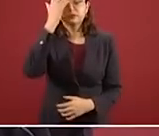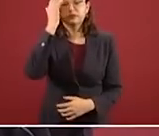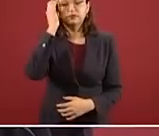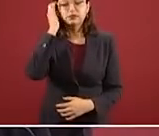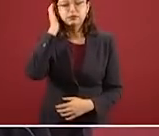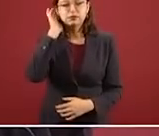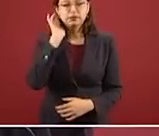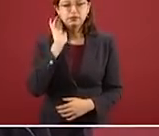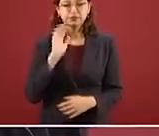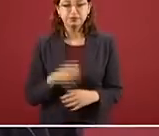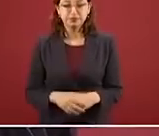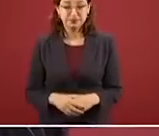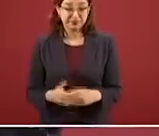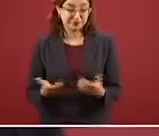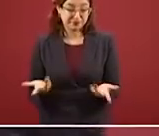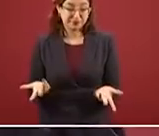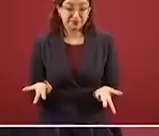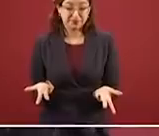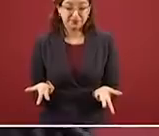Entonces,